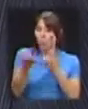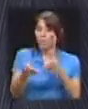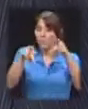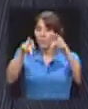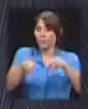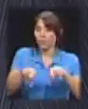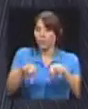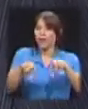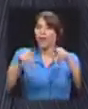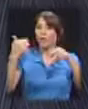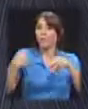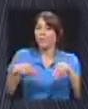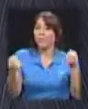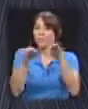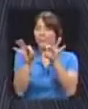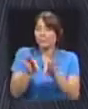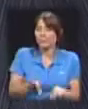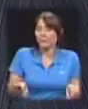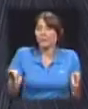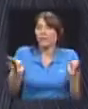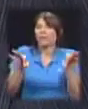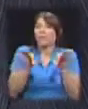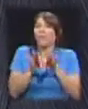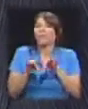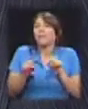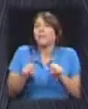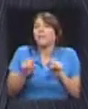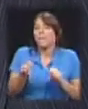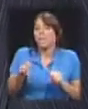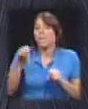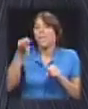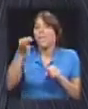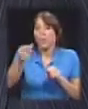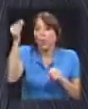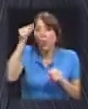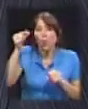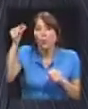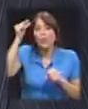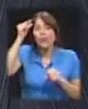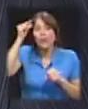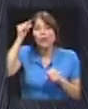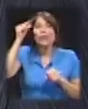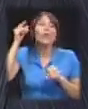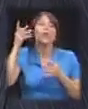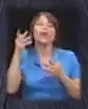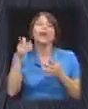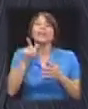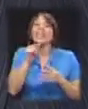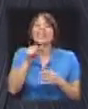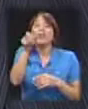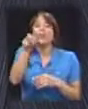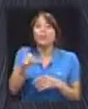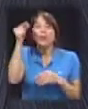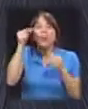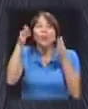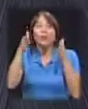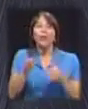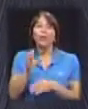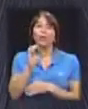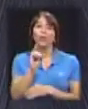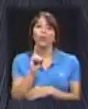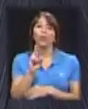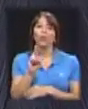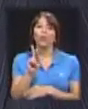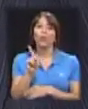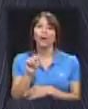importante en un eventual gobierno, en ese entonces, del gobernador Dukakis, que era el candidato presidencial del